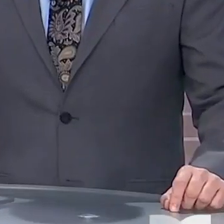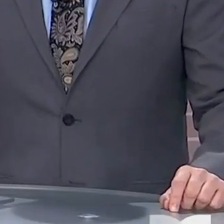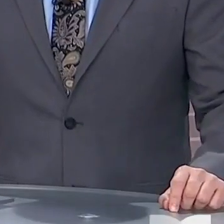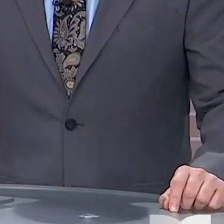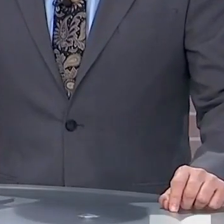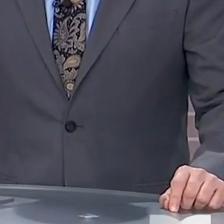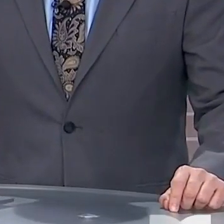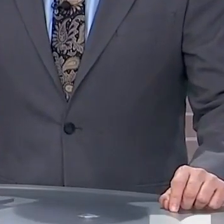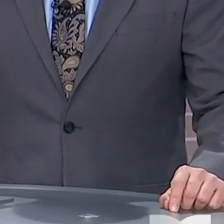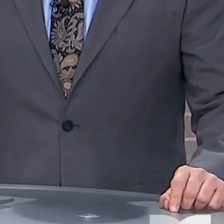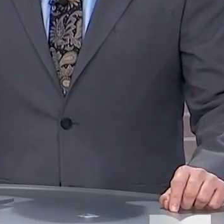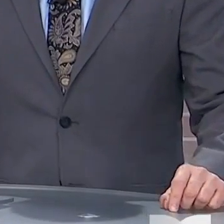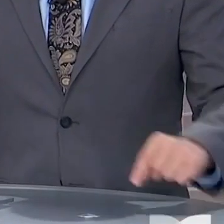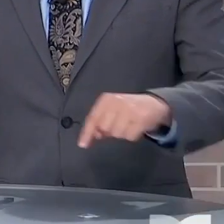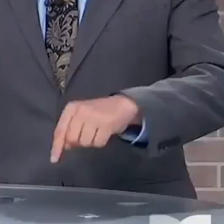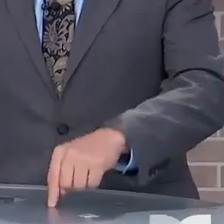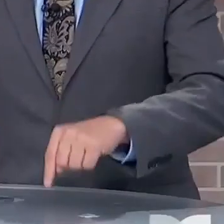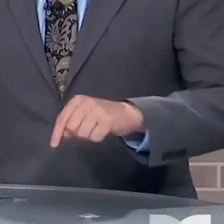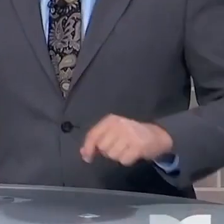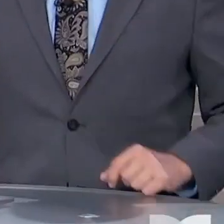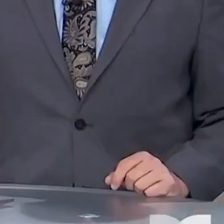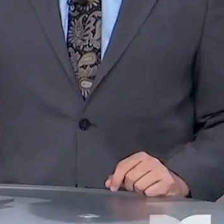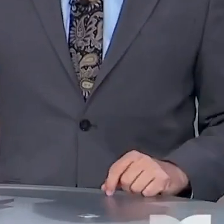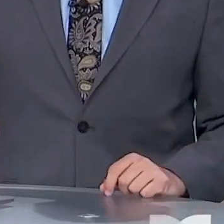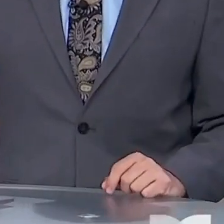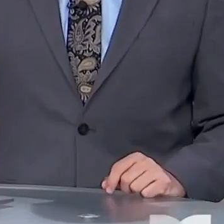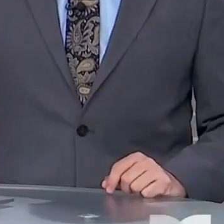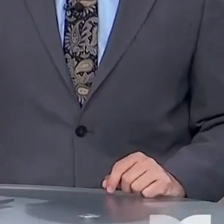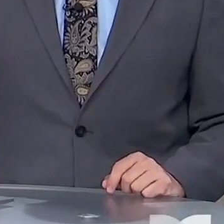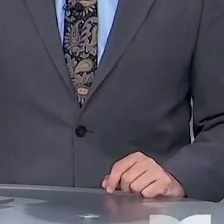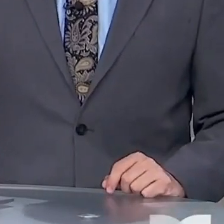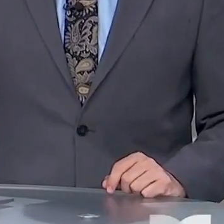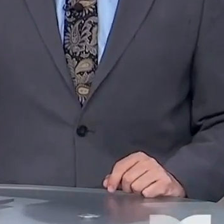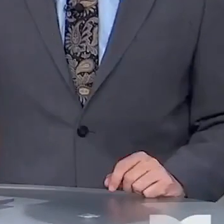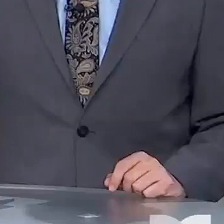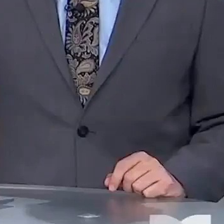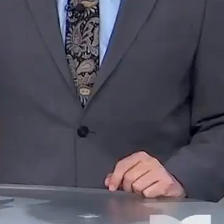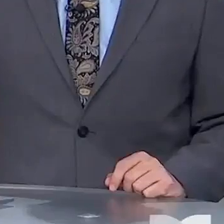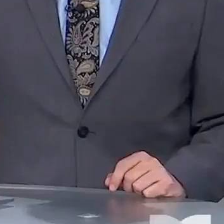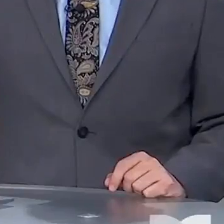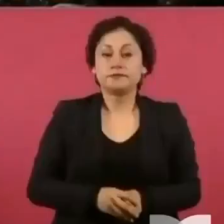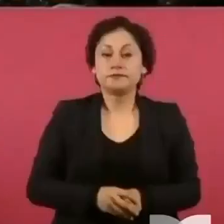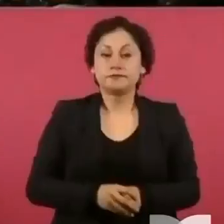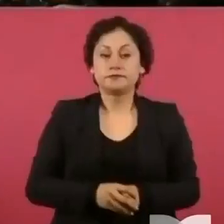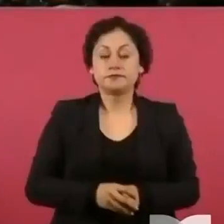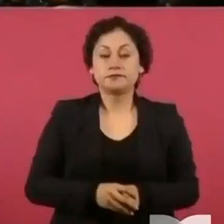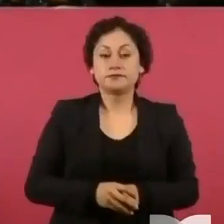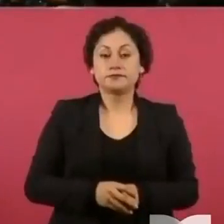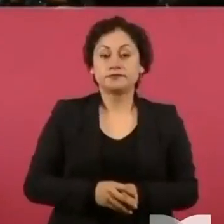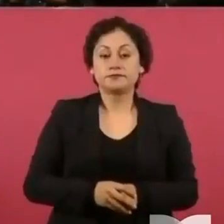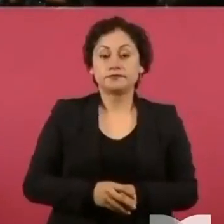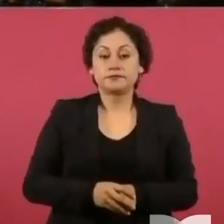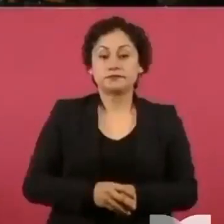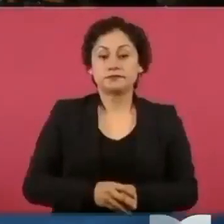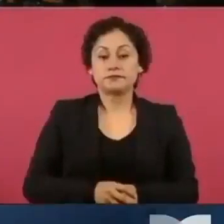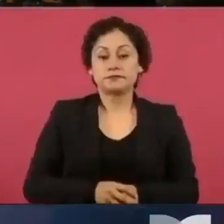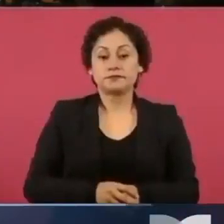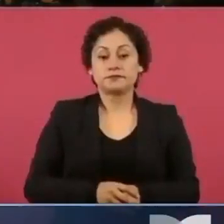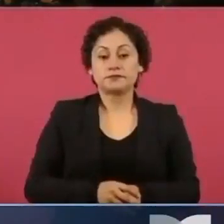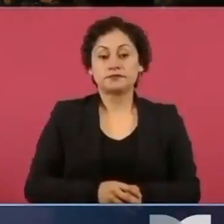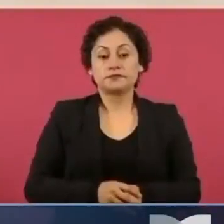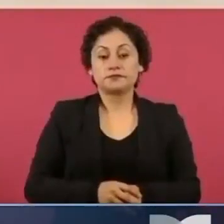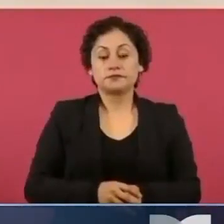En México, el presidente Andrés Manuel López Obrador volvió a criticar al gobernador de Florida y aspirante a la presidencia Ron DeSantis, a quien acusa de